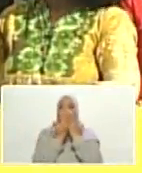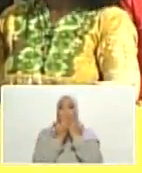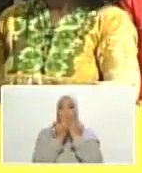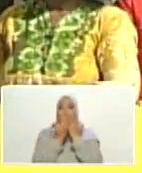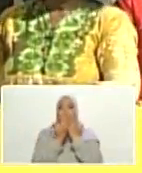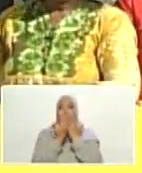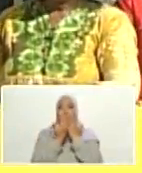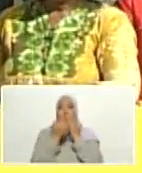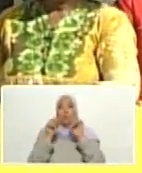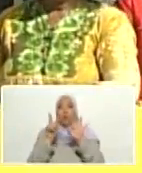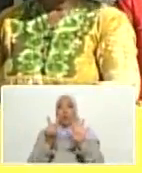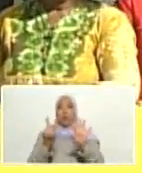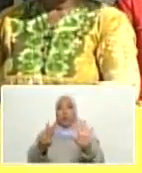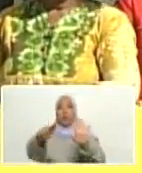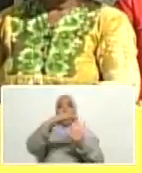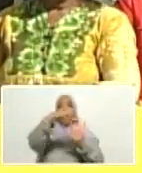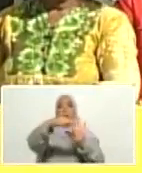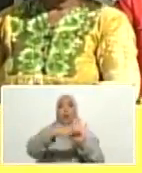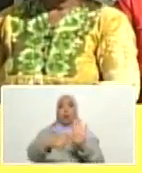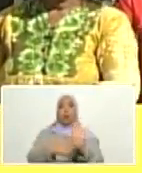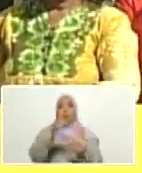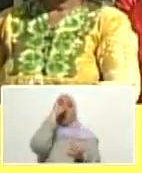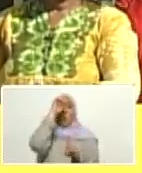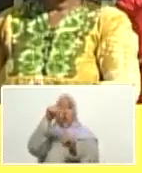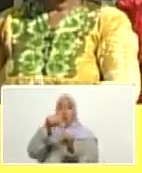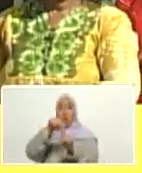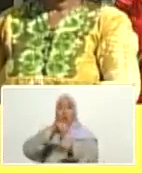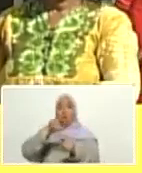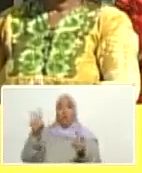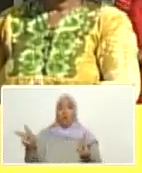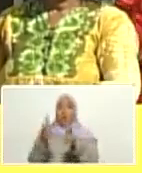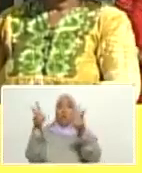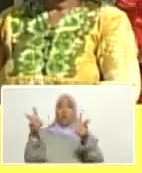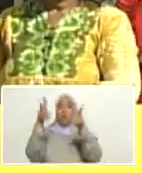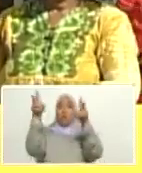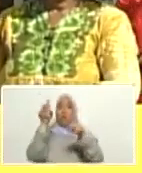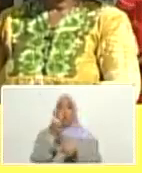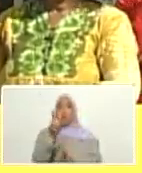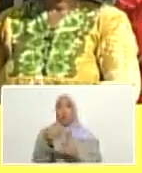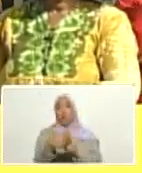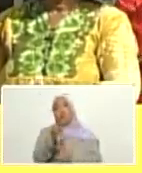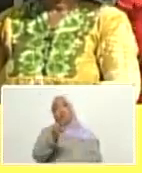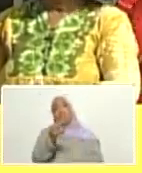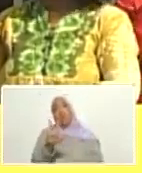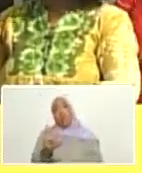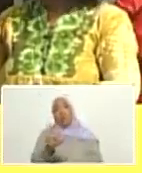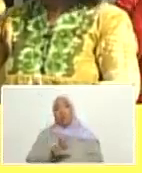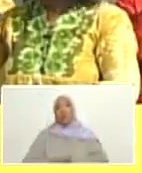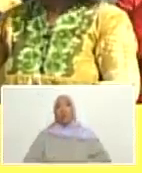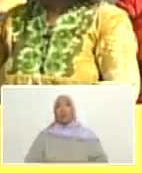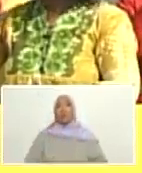Las siete líneas estratégicas para la victoria del año 2023.